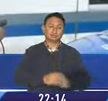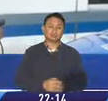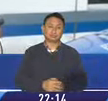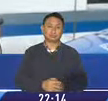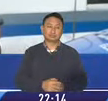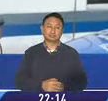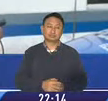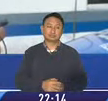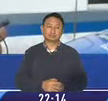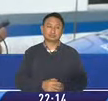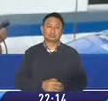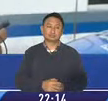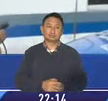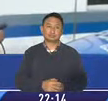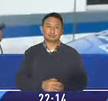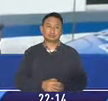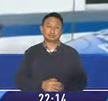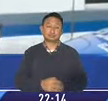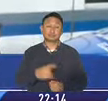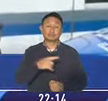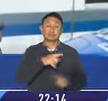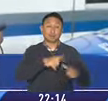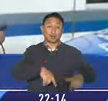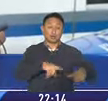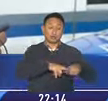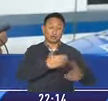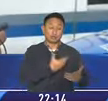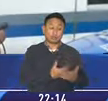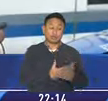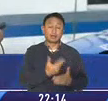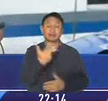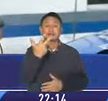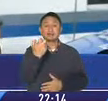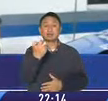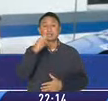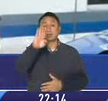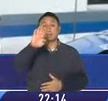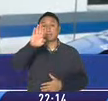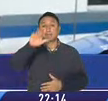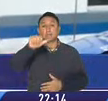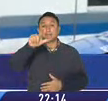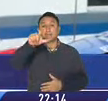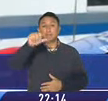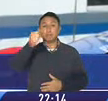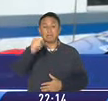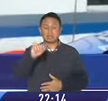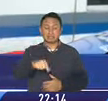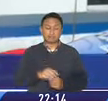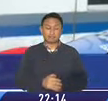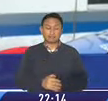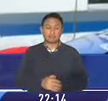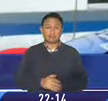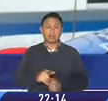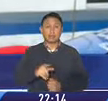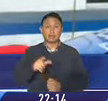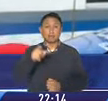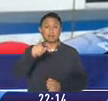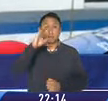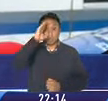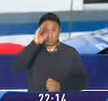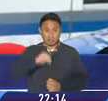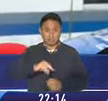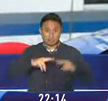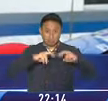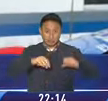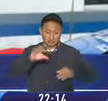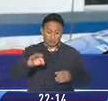de su humanidad. Del lugar se recabó 13 indicios balísticos, 13 vainas servidas, las cuales ya fueron levantadas por criminalística,